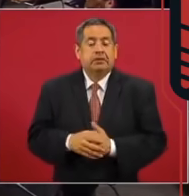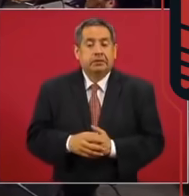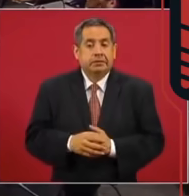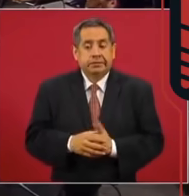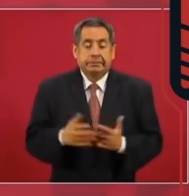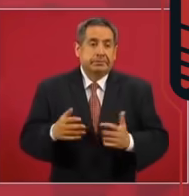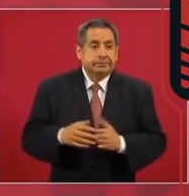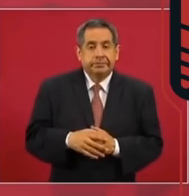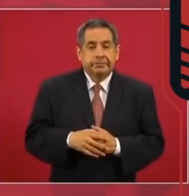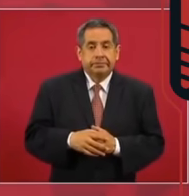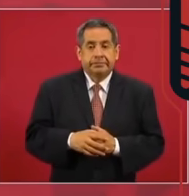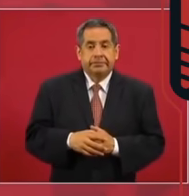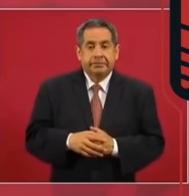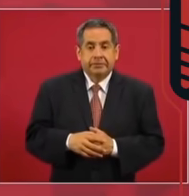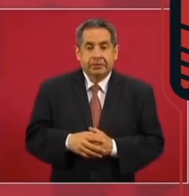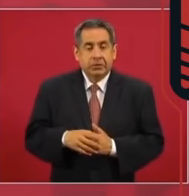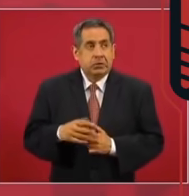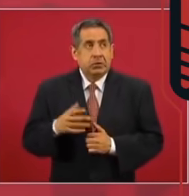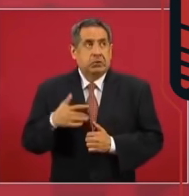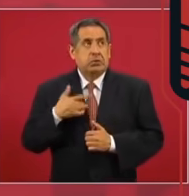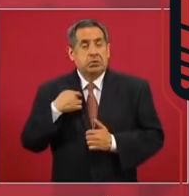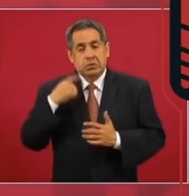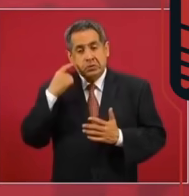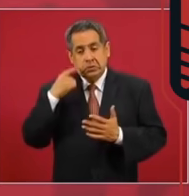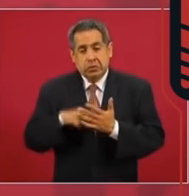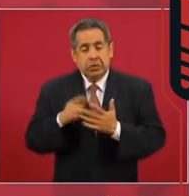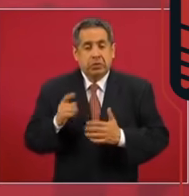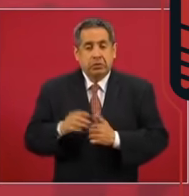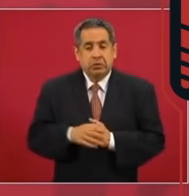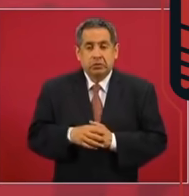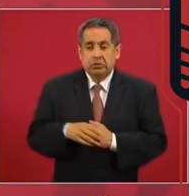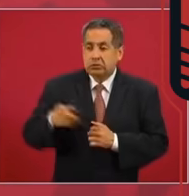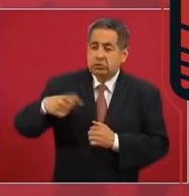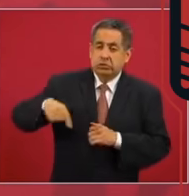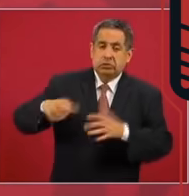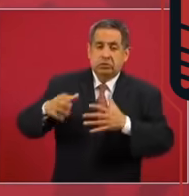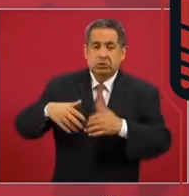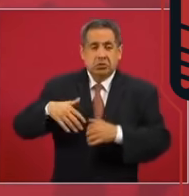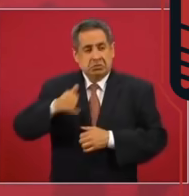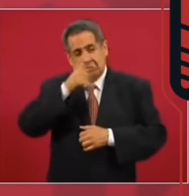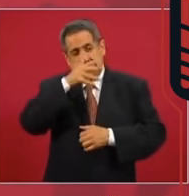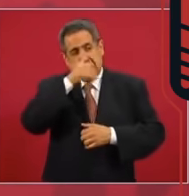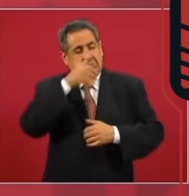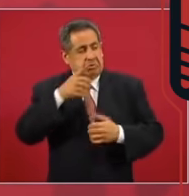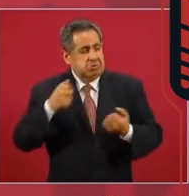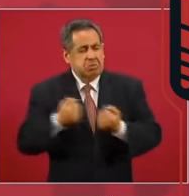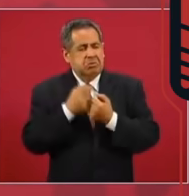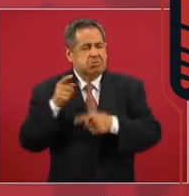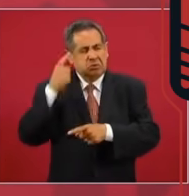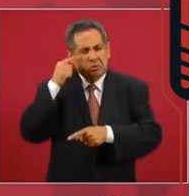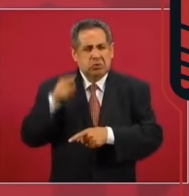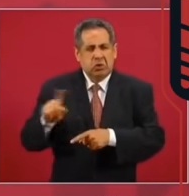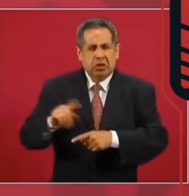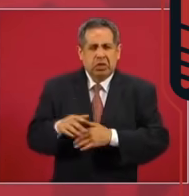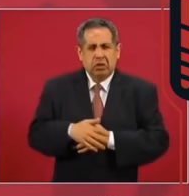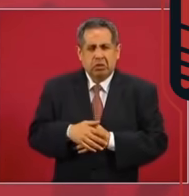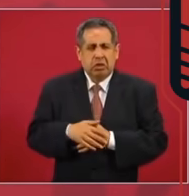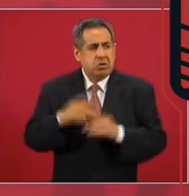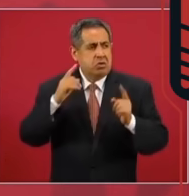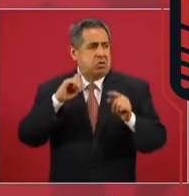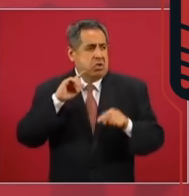porque no creo que se trate de un movimiento violento que me quieran